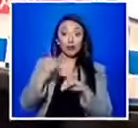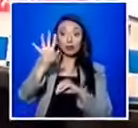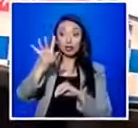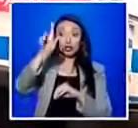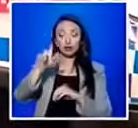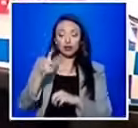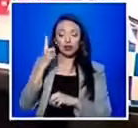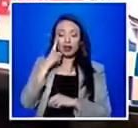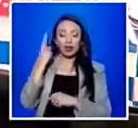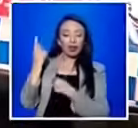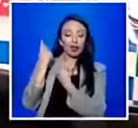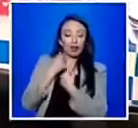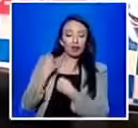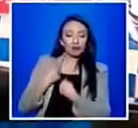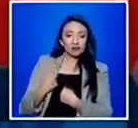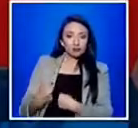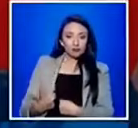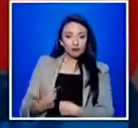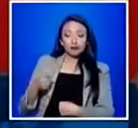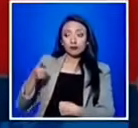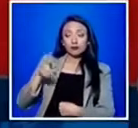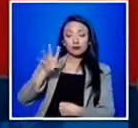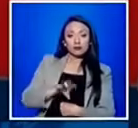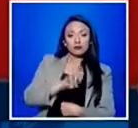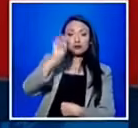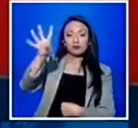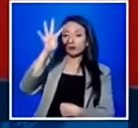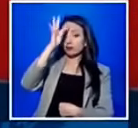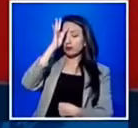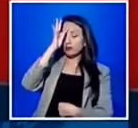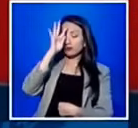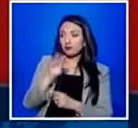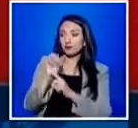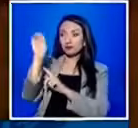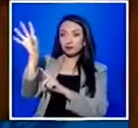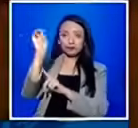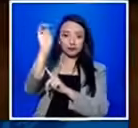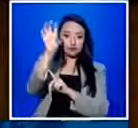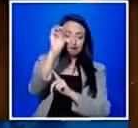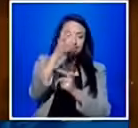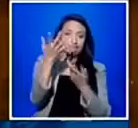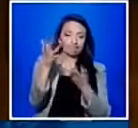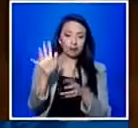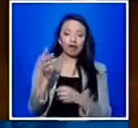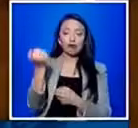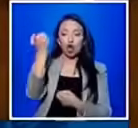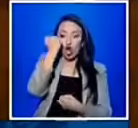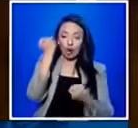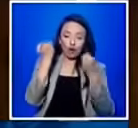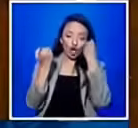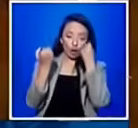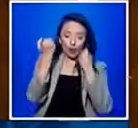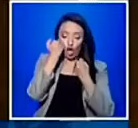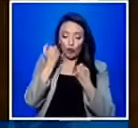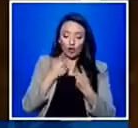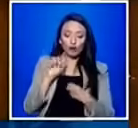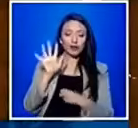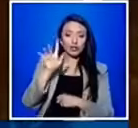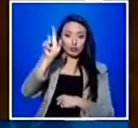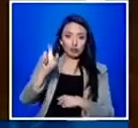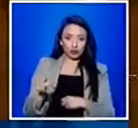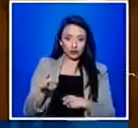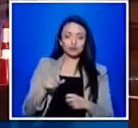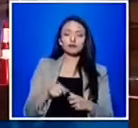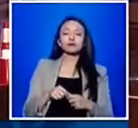heridas en este siniestro, las cuales fueron llevadas a distintas casas de salud, pues registraban politraumatismos.